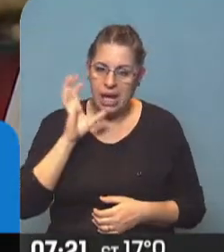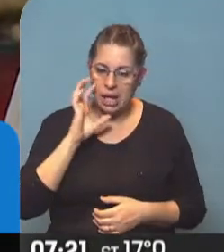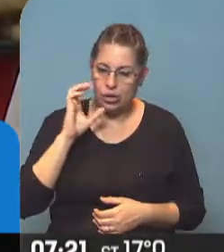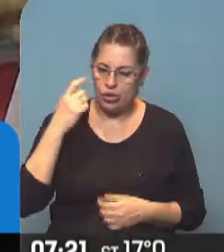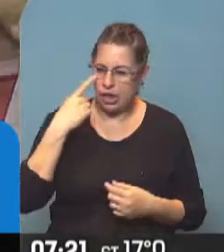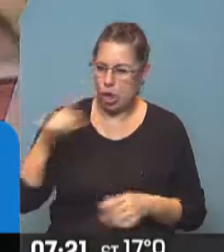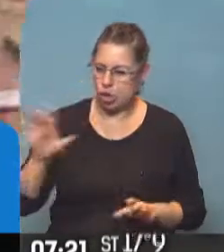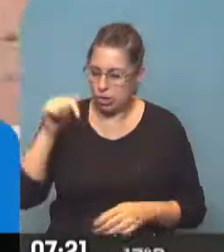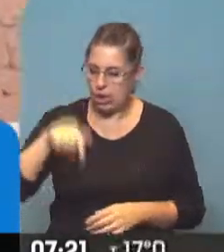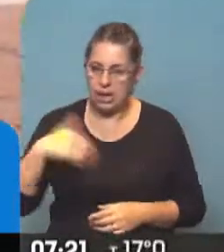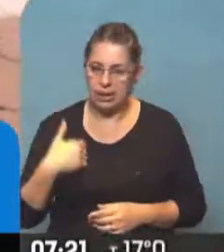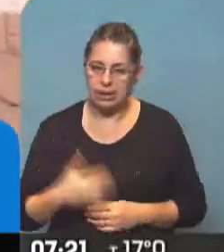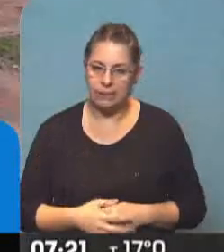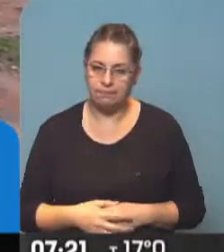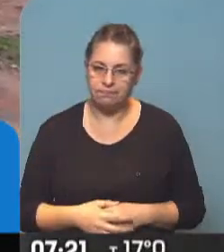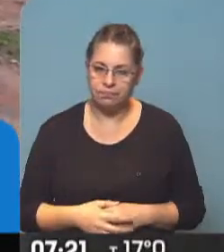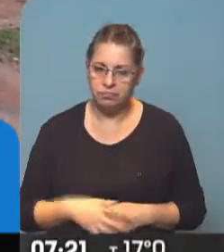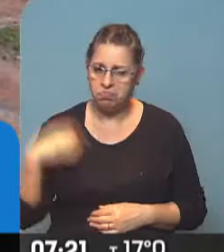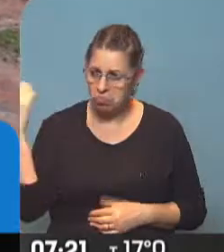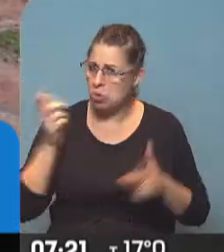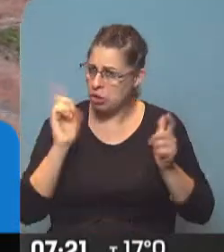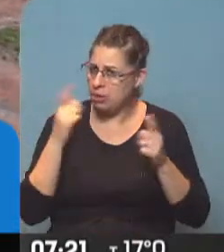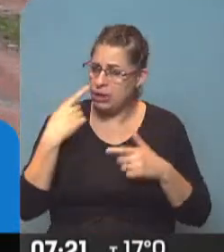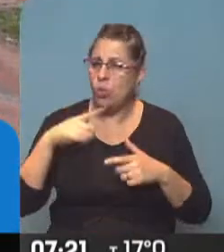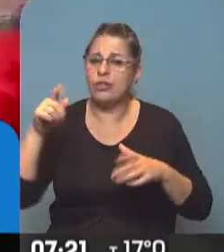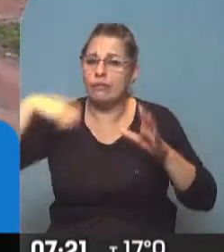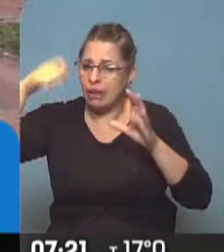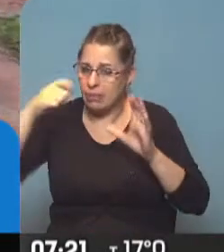poco usual acá en Argentina, así que nos estamos divirtiendo mucho en el rodaje.